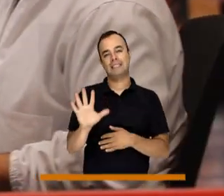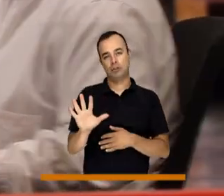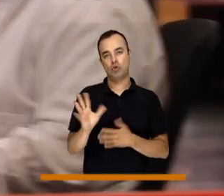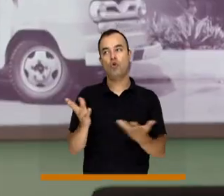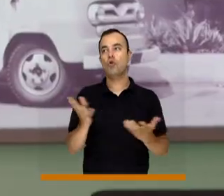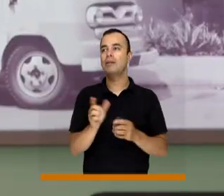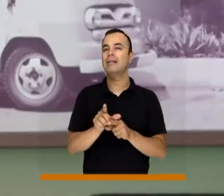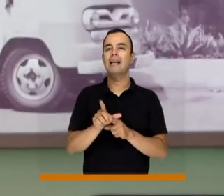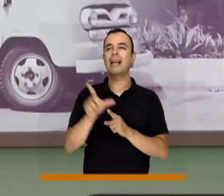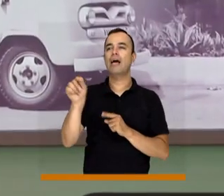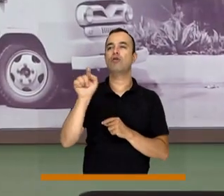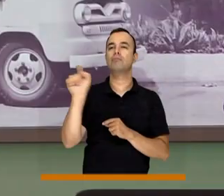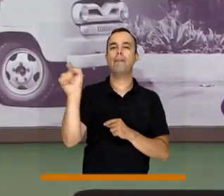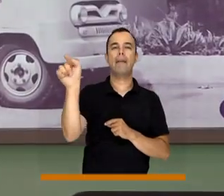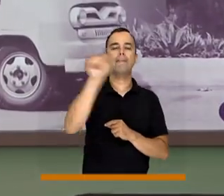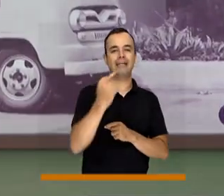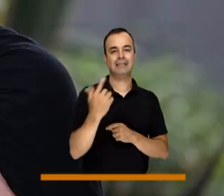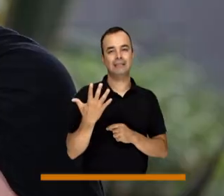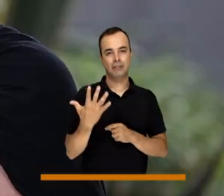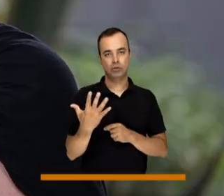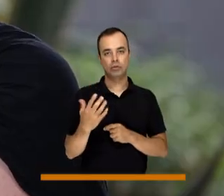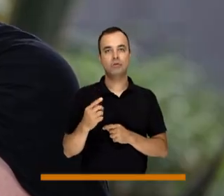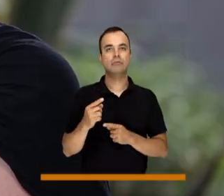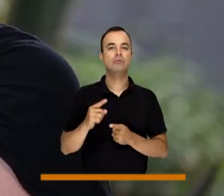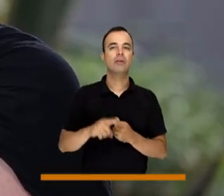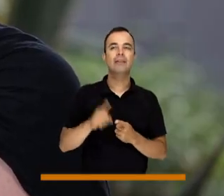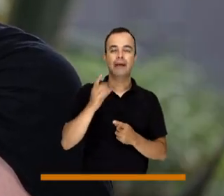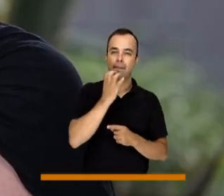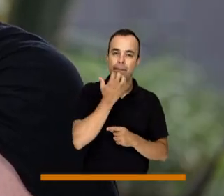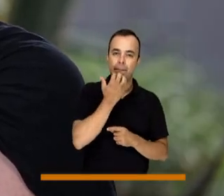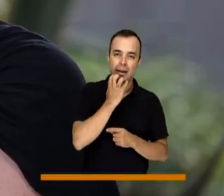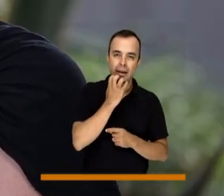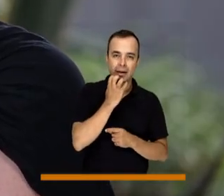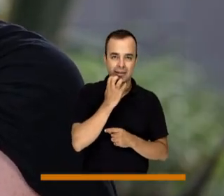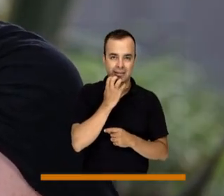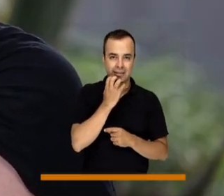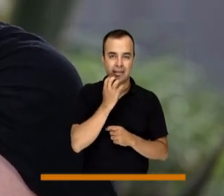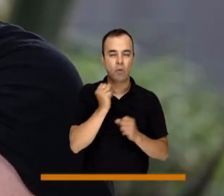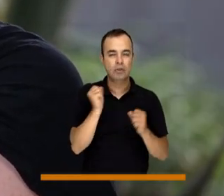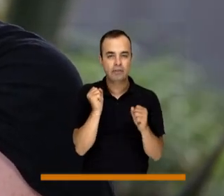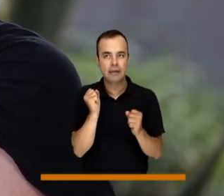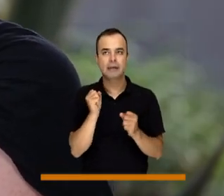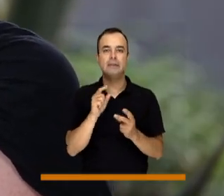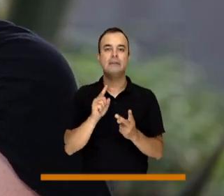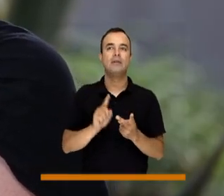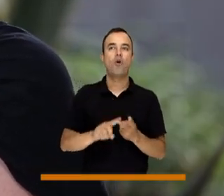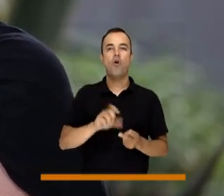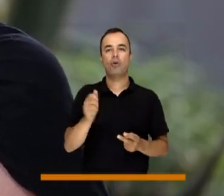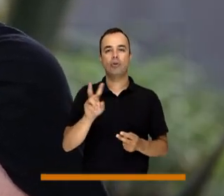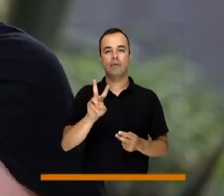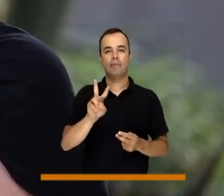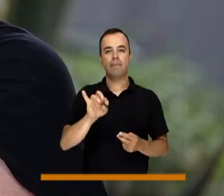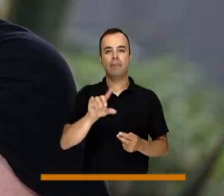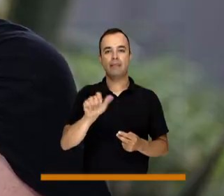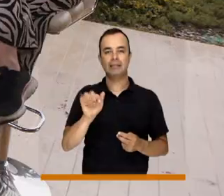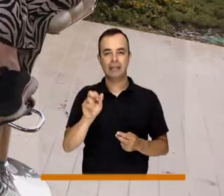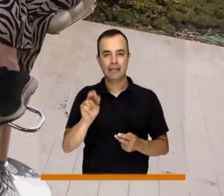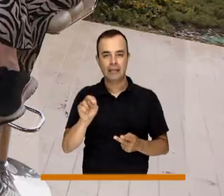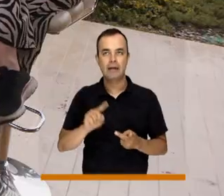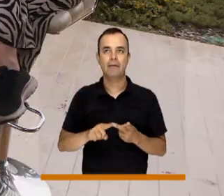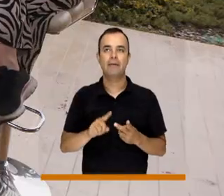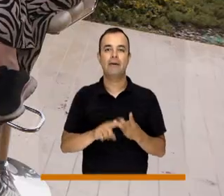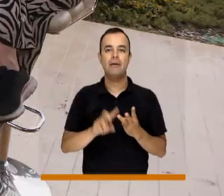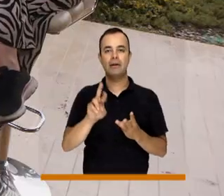5 bibliotecas en la periferia de Medellín. Estamos en la vereda de Aguas Frías y estamos en los barrios